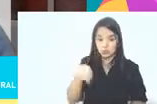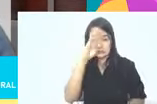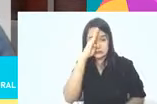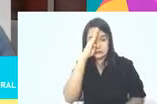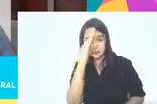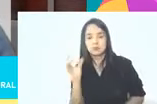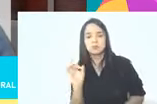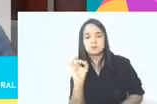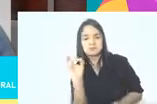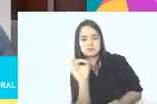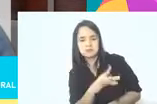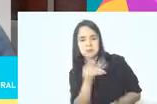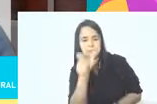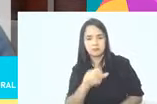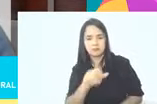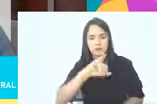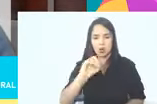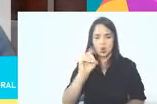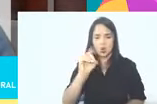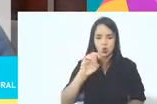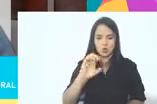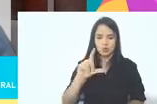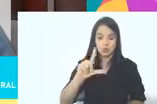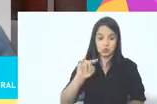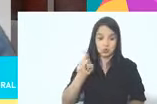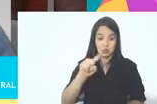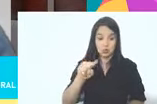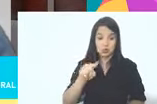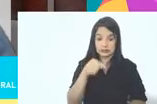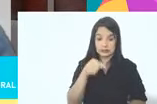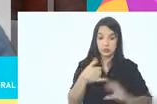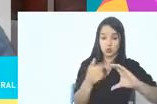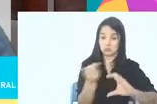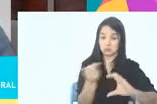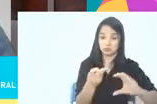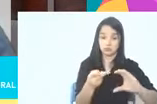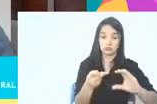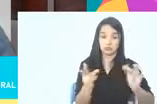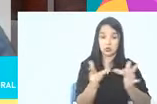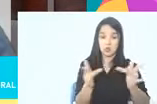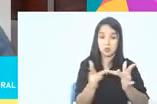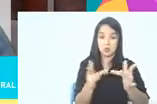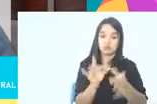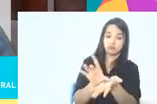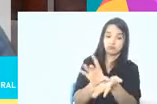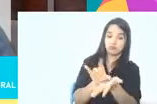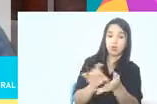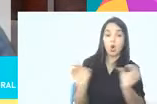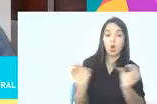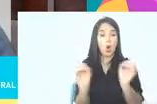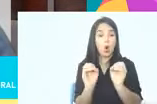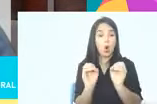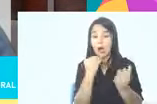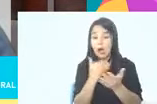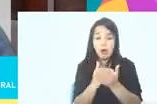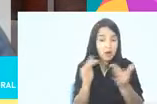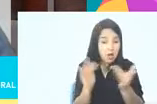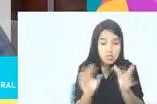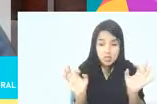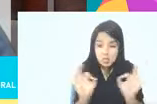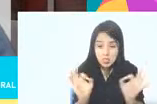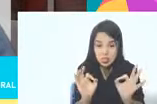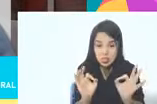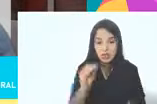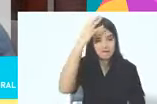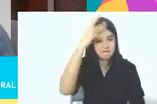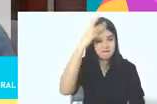nos ayude, señor secretario de Educación, a socializar con los rectores de las instituciones educativas este importante proyecto. Pueden hacer una reunión en